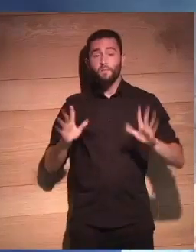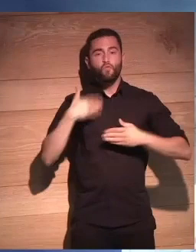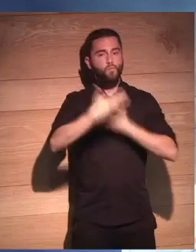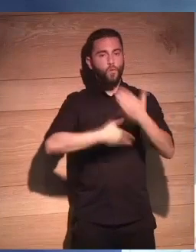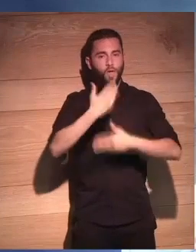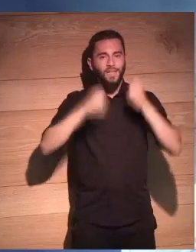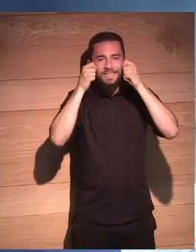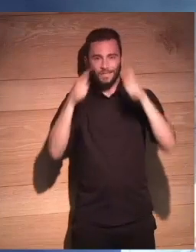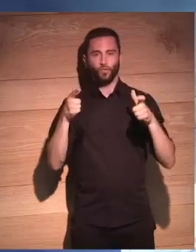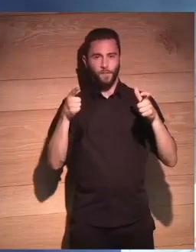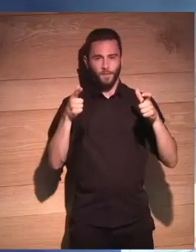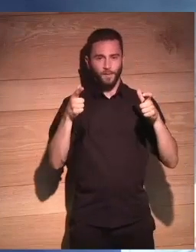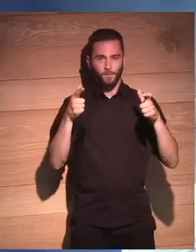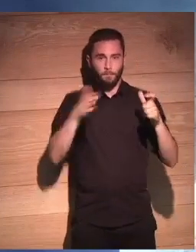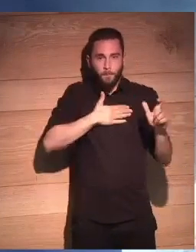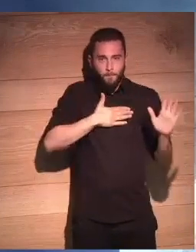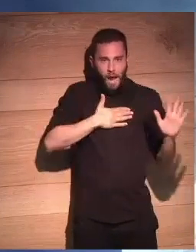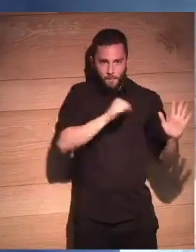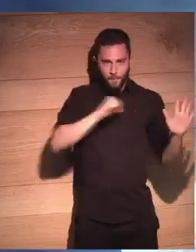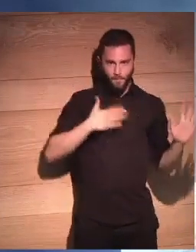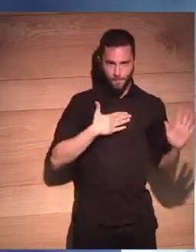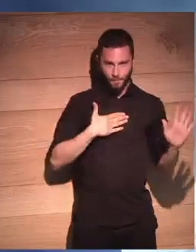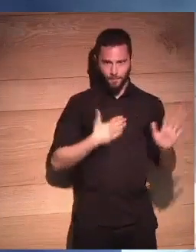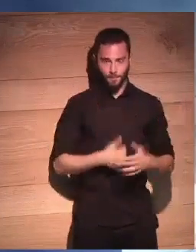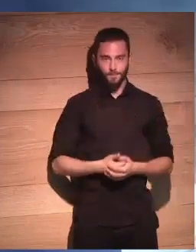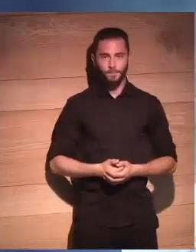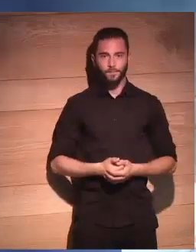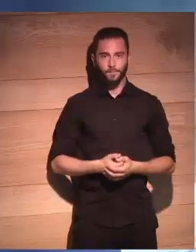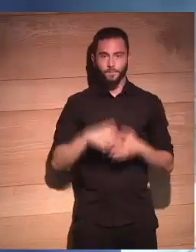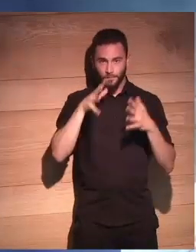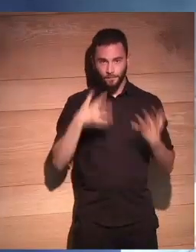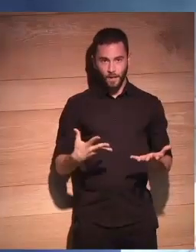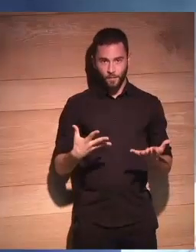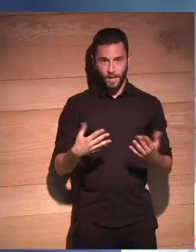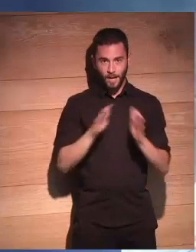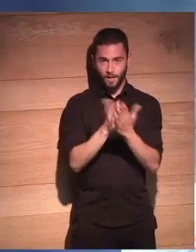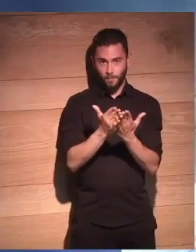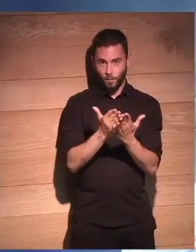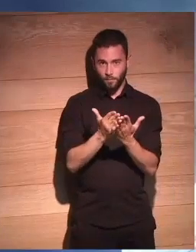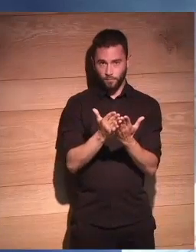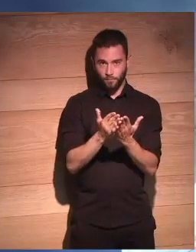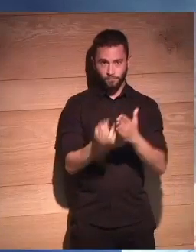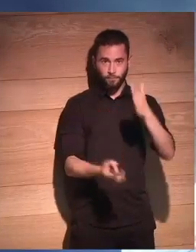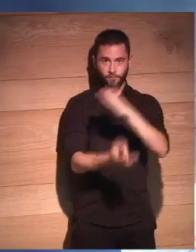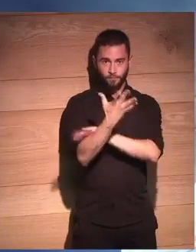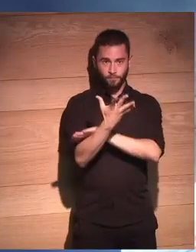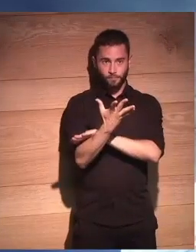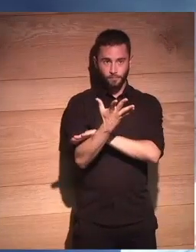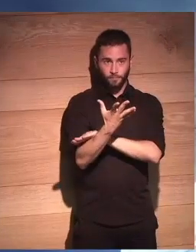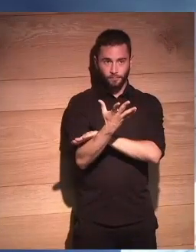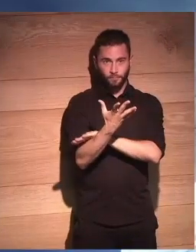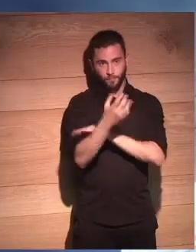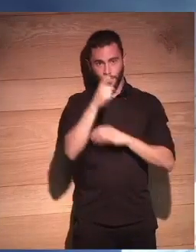de descubrimiento, ¿no? Para mí, personalmente. Y ahora que el libro ha salido, bueno, la memoria